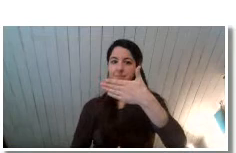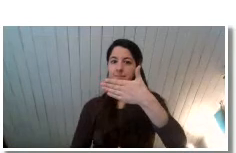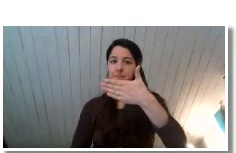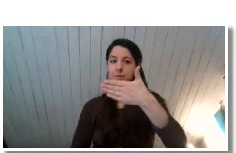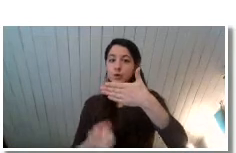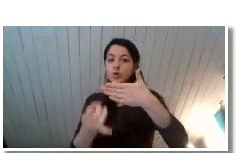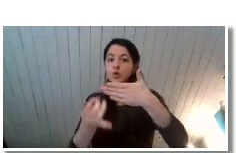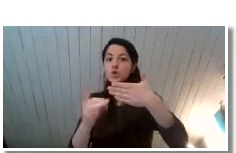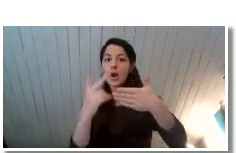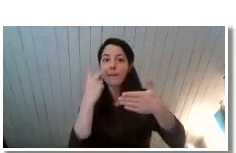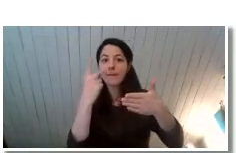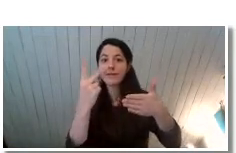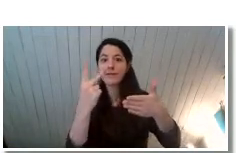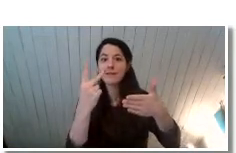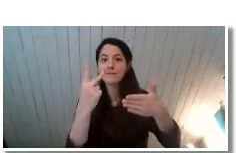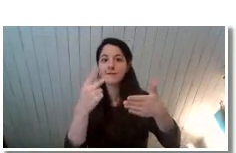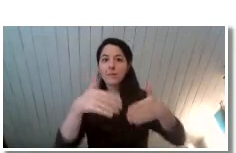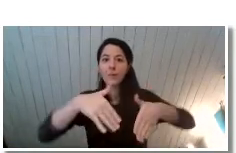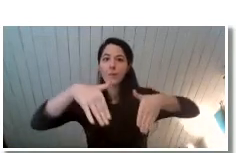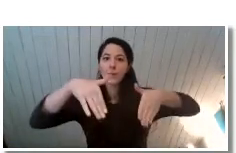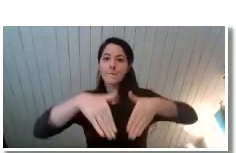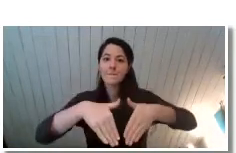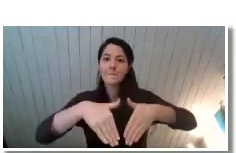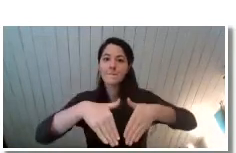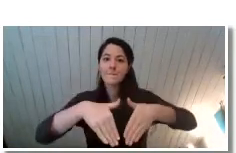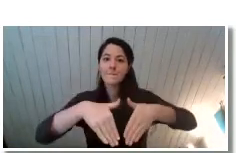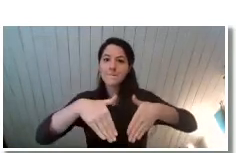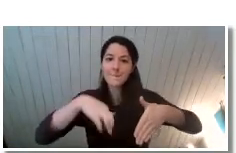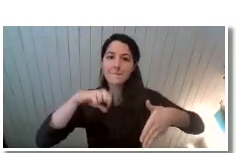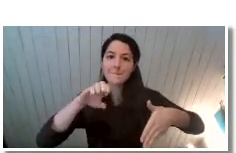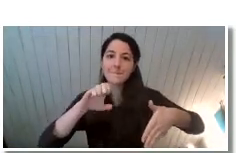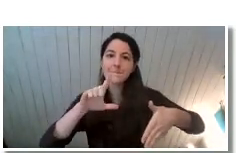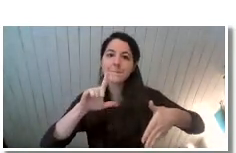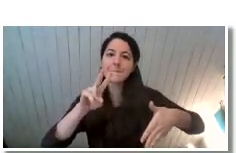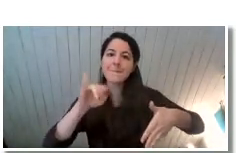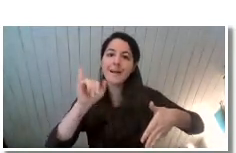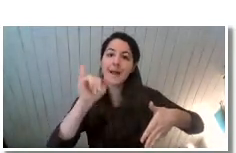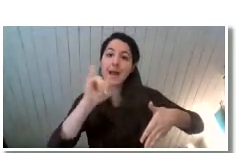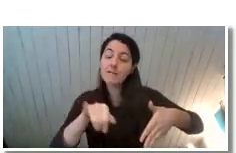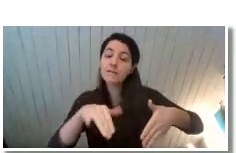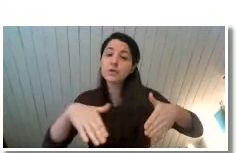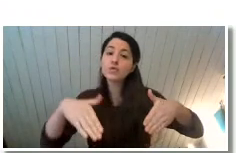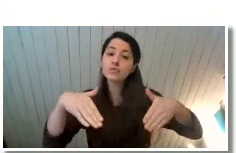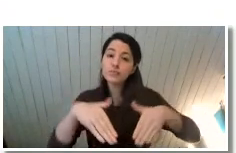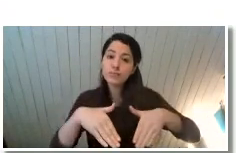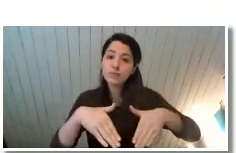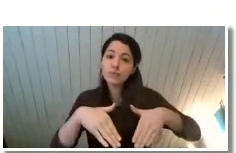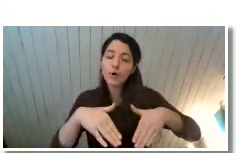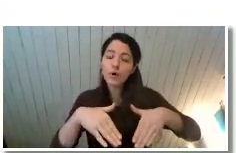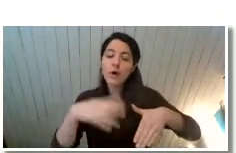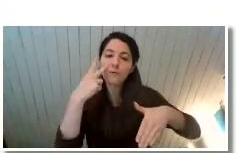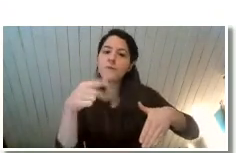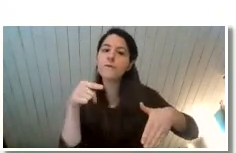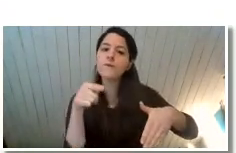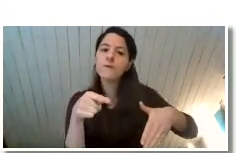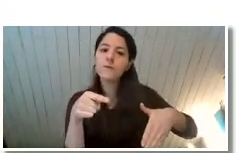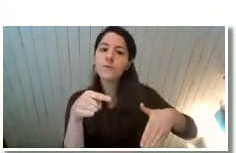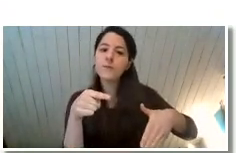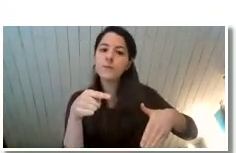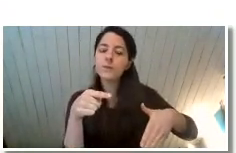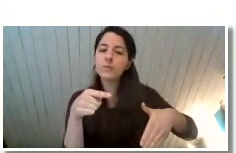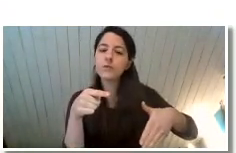la pelvis en esta imagen. Se pueden ubicar que lo que está hacia